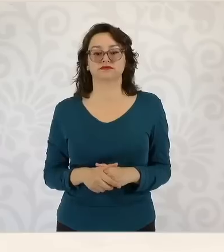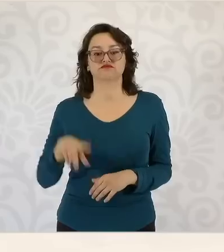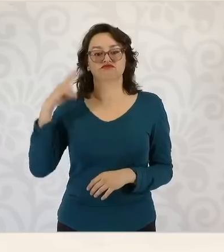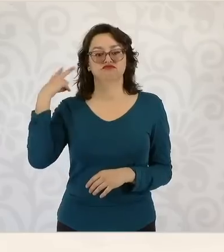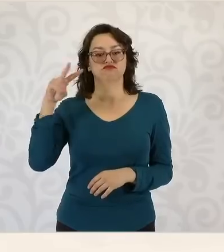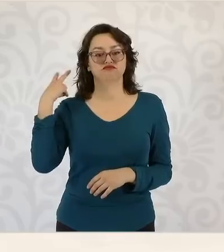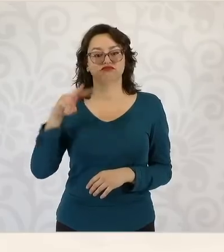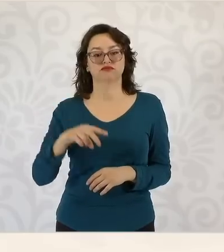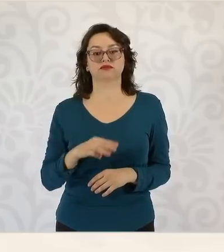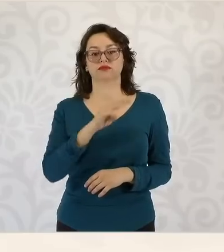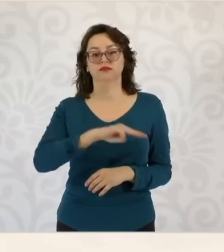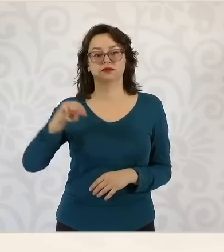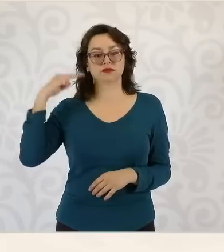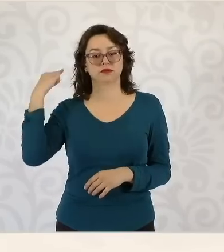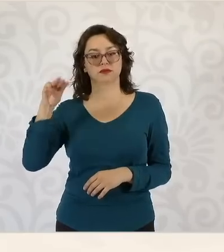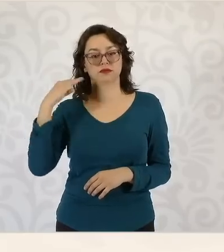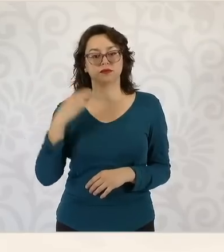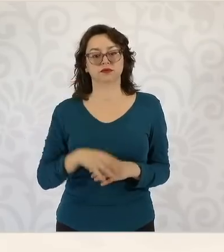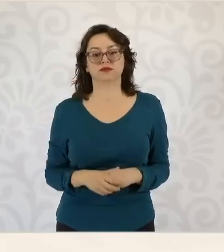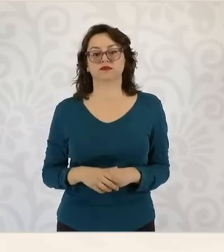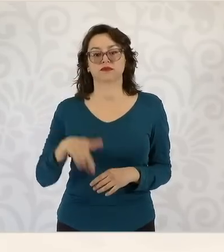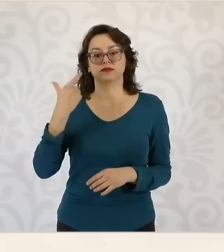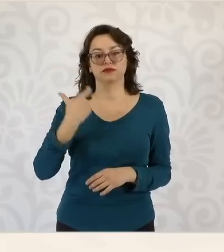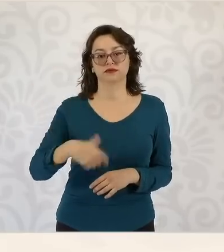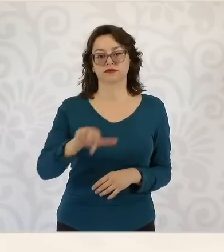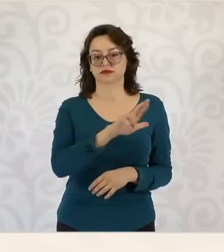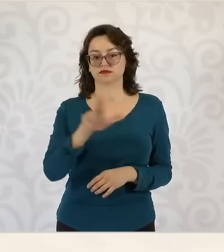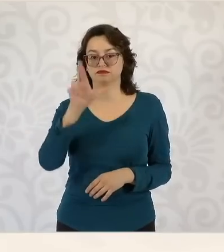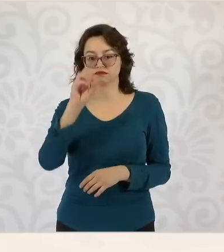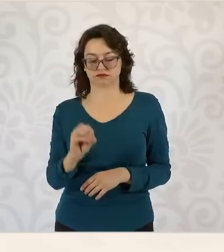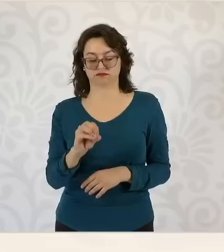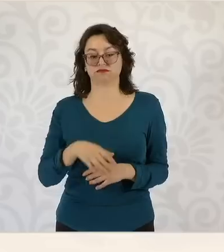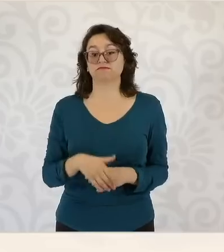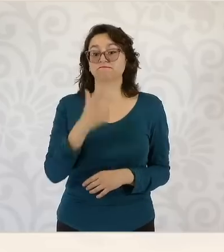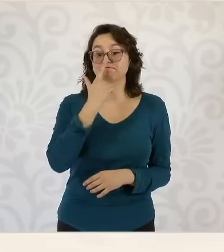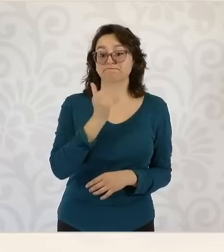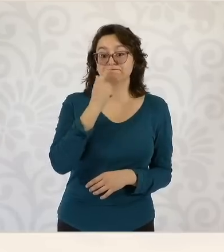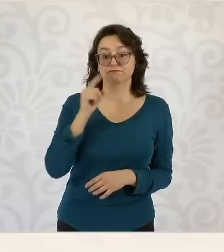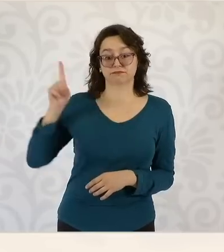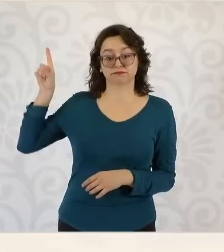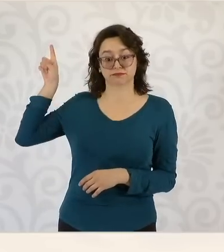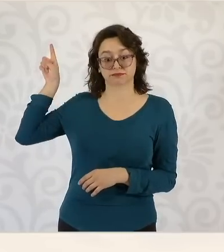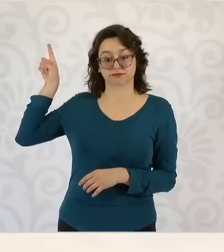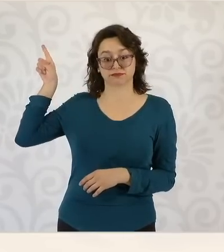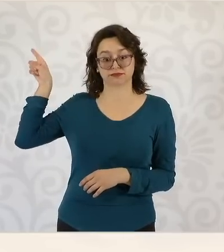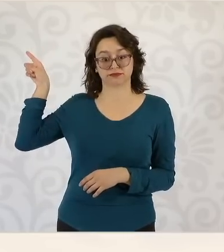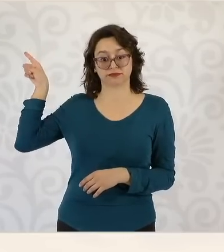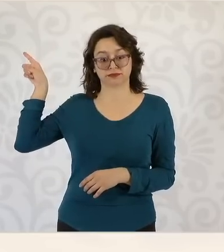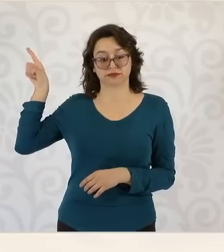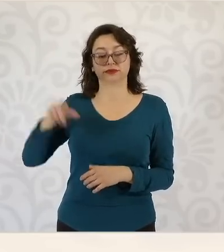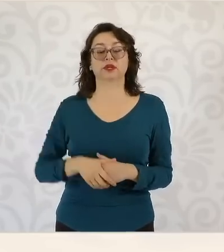Tuxpan, Veracruz, Morelia, Michoacán, Chetumal, Quintana Roo. Estos polos se